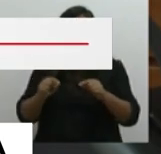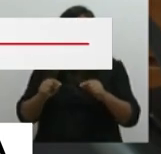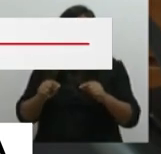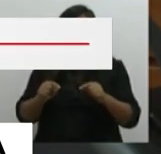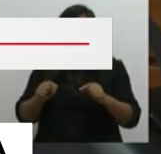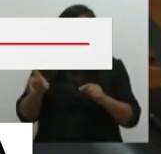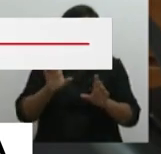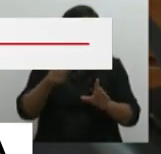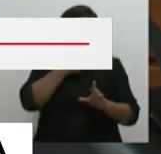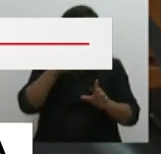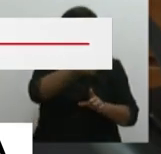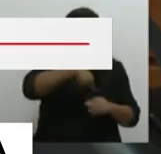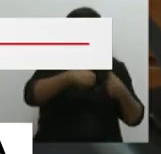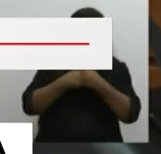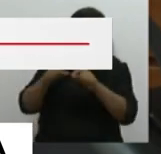lo que ellos quieren.